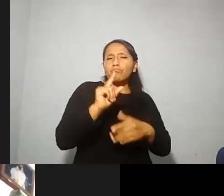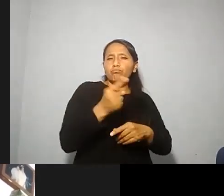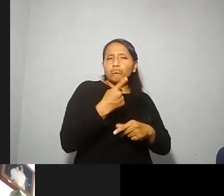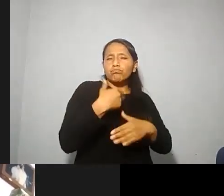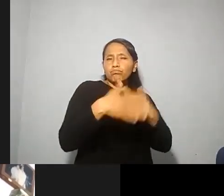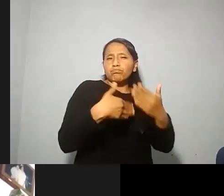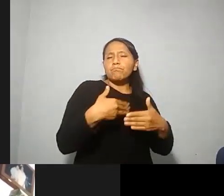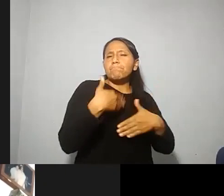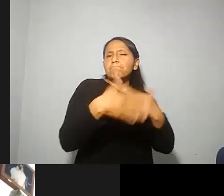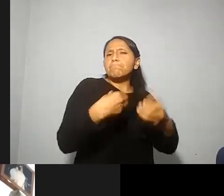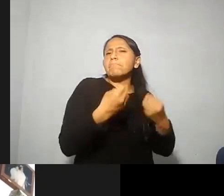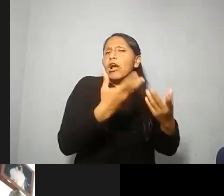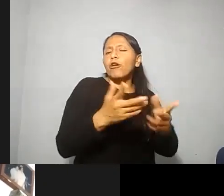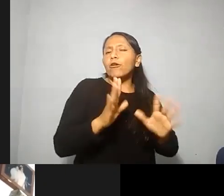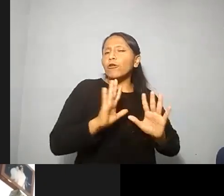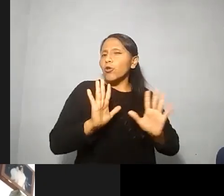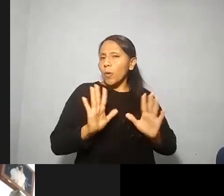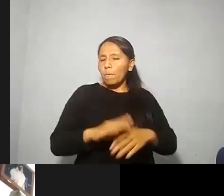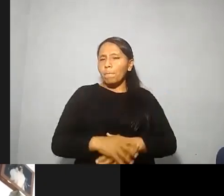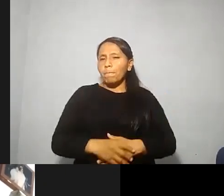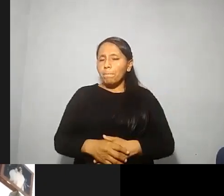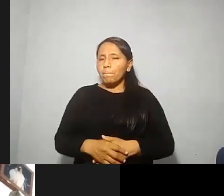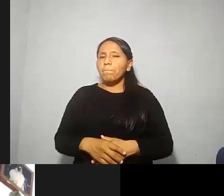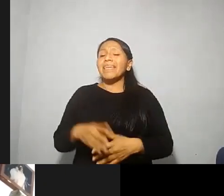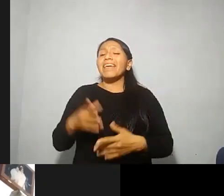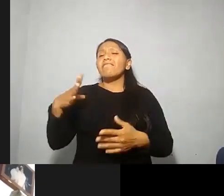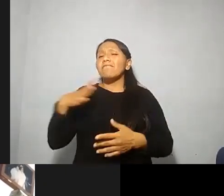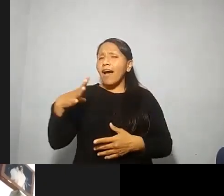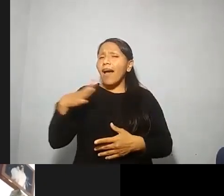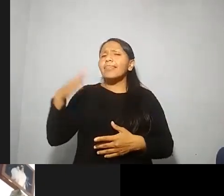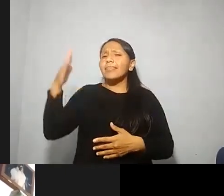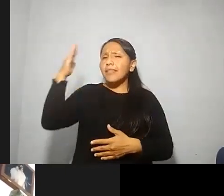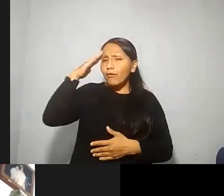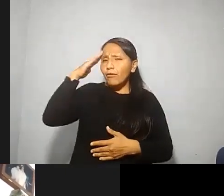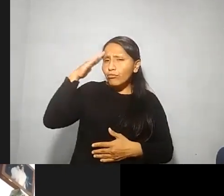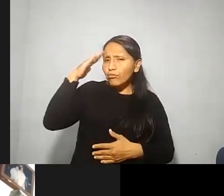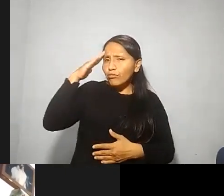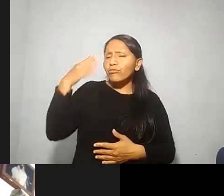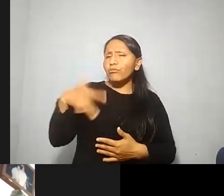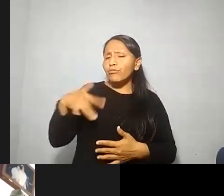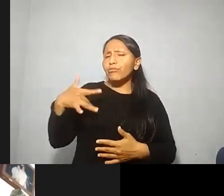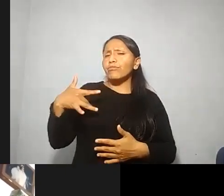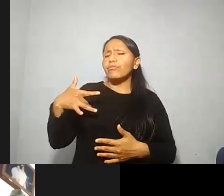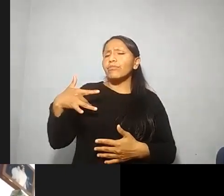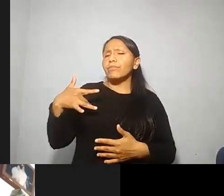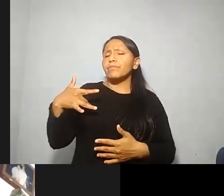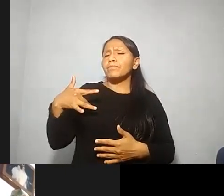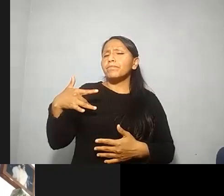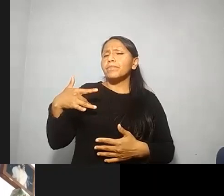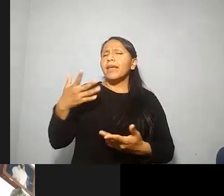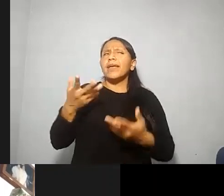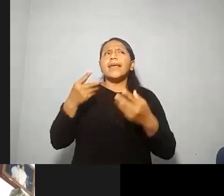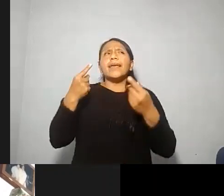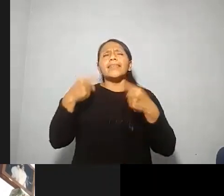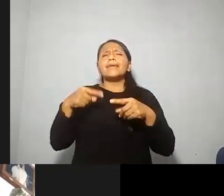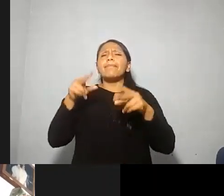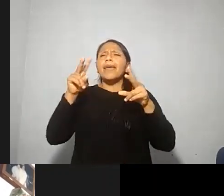Y falta mucho en materia de cultura, es decir, la cuestión de